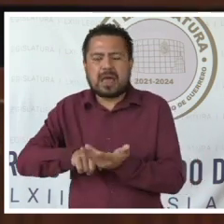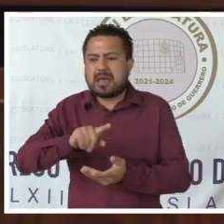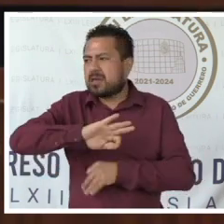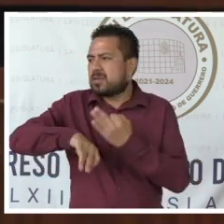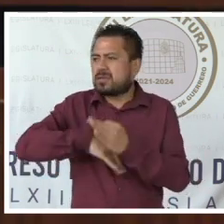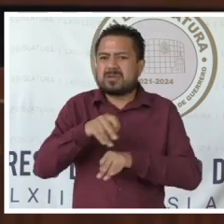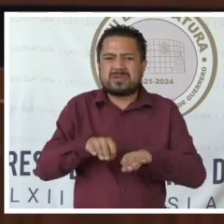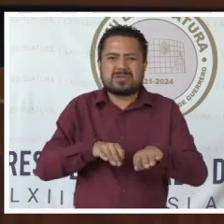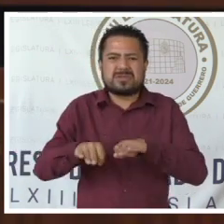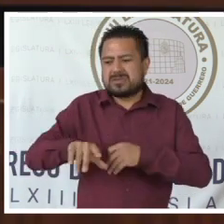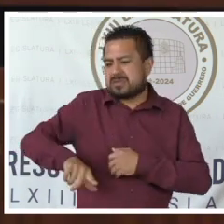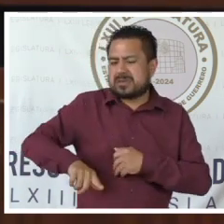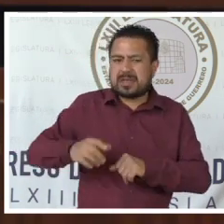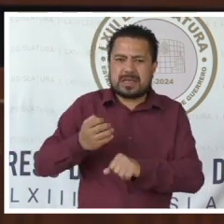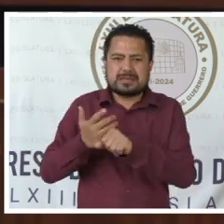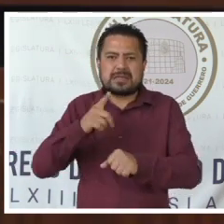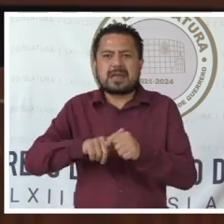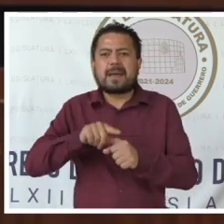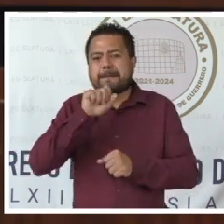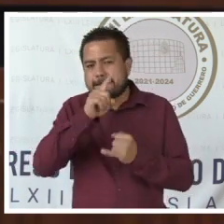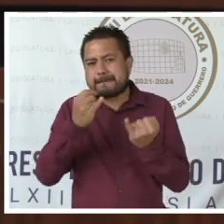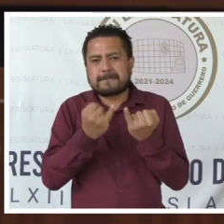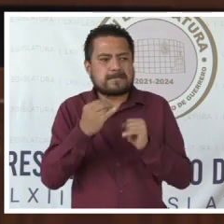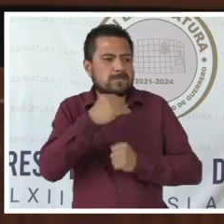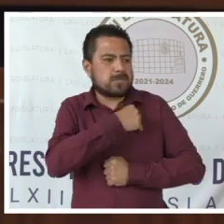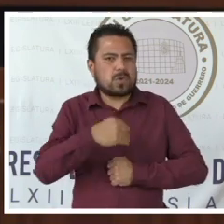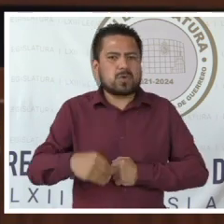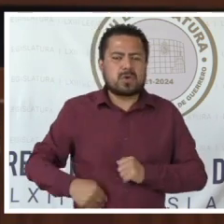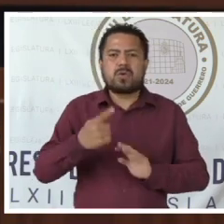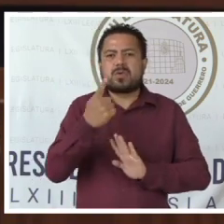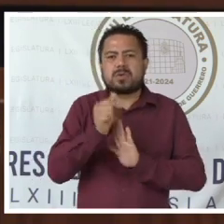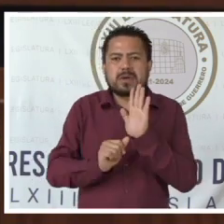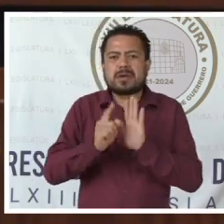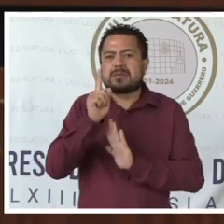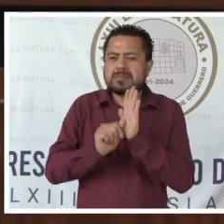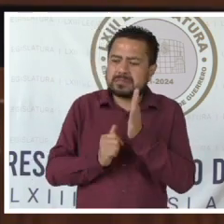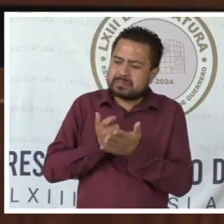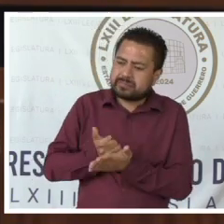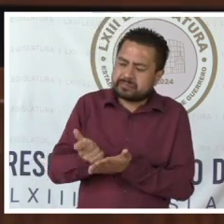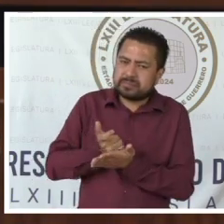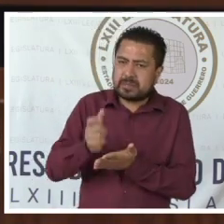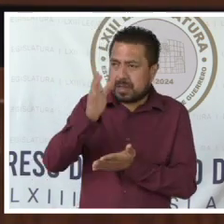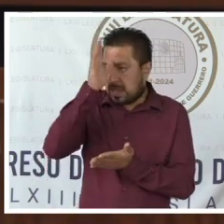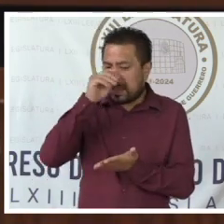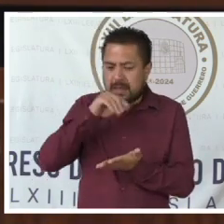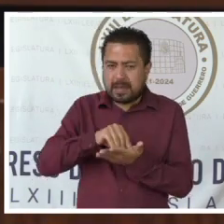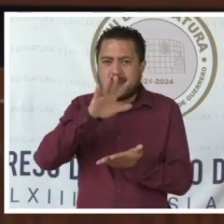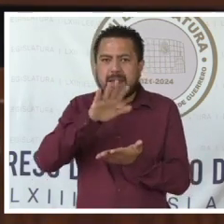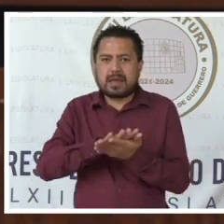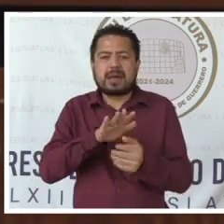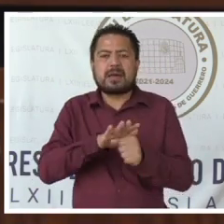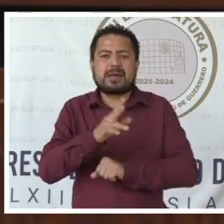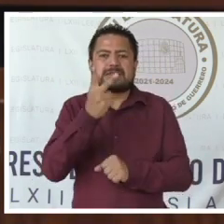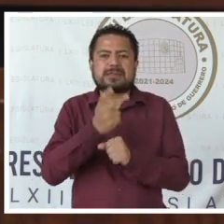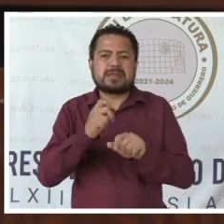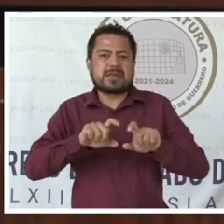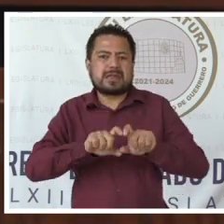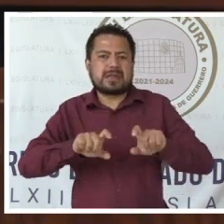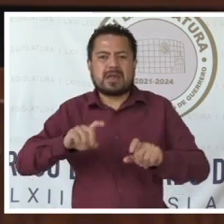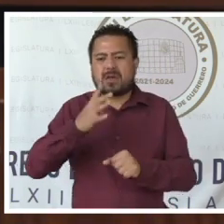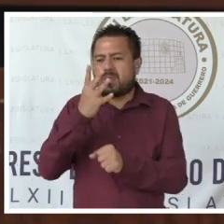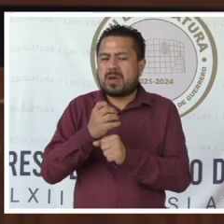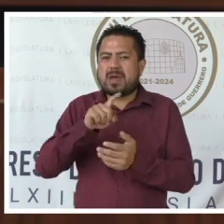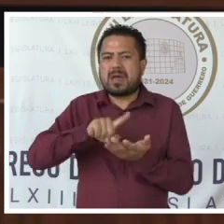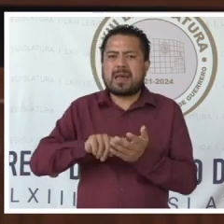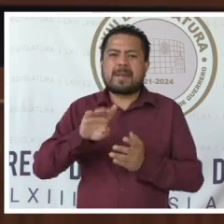los trabajadores de los gobiernos estatales y municipales de manera mensual, acorde a lo mandatado por el segundo párrafo de la fracción